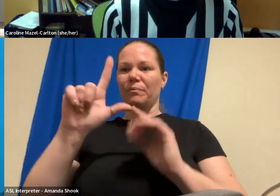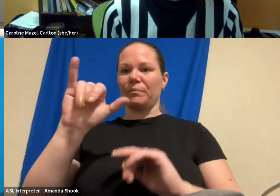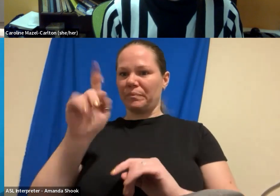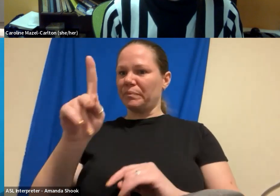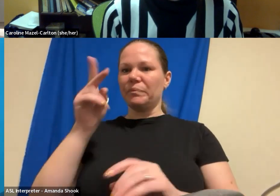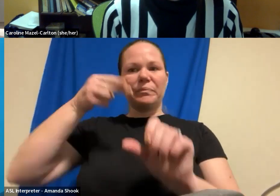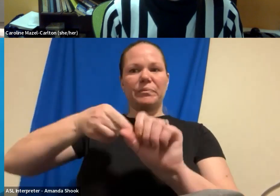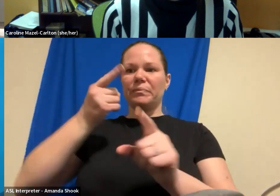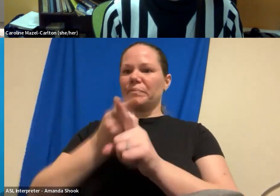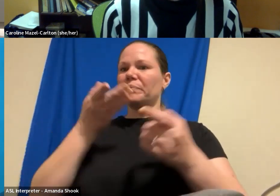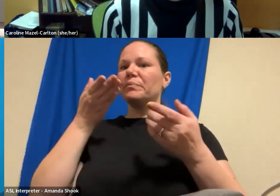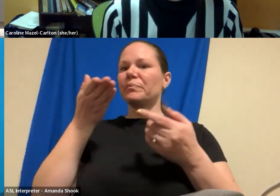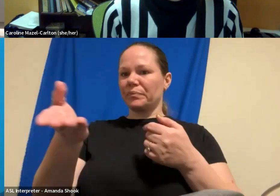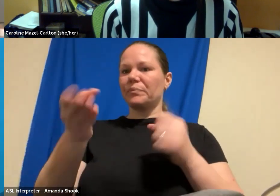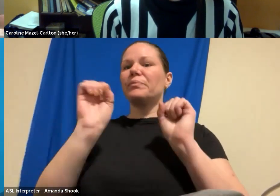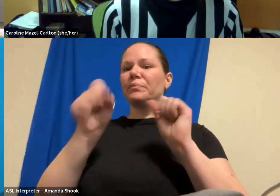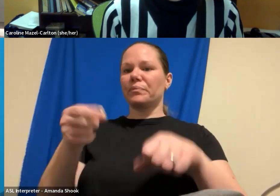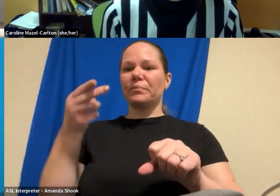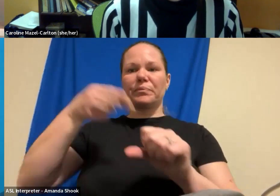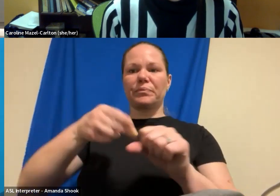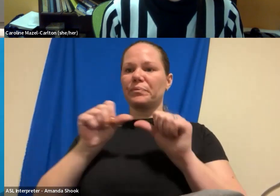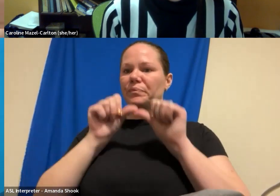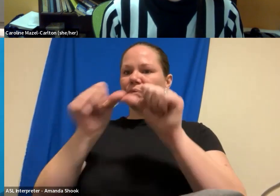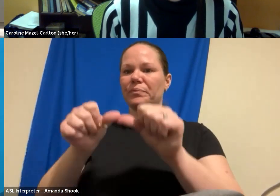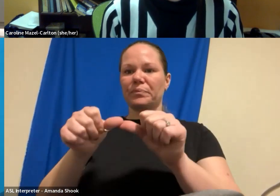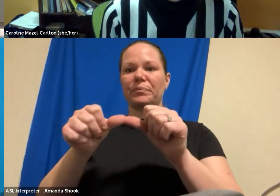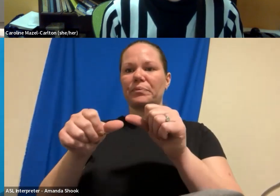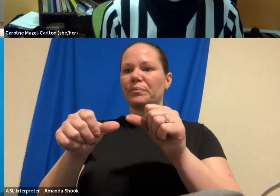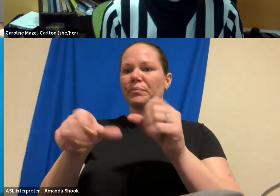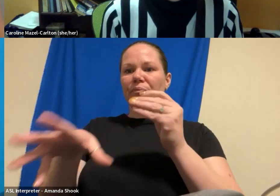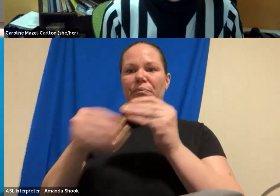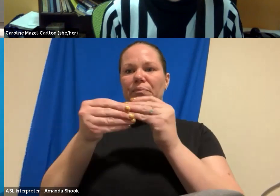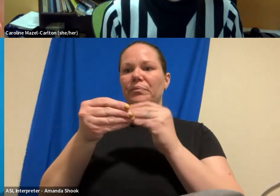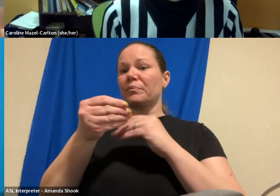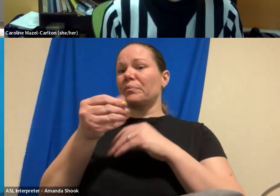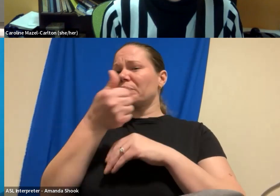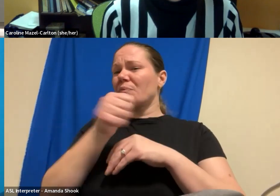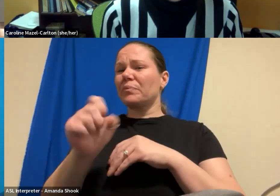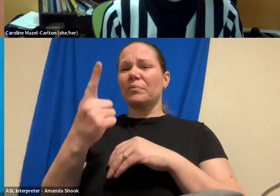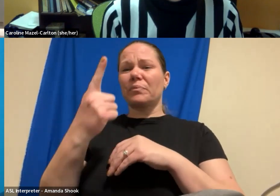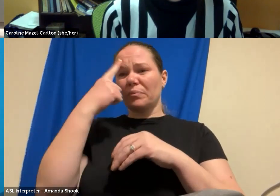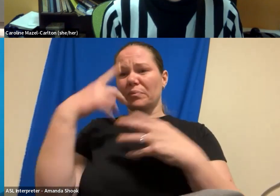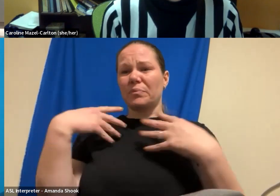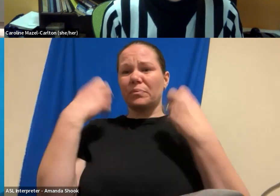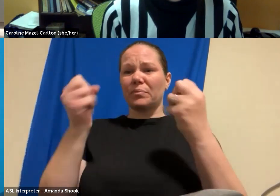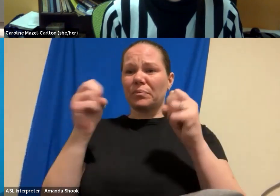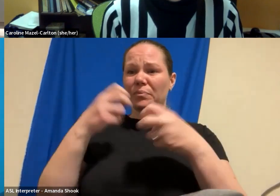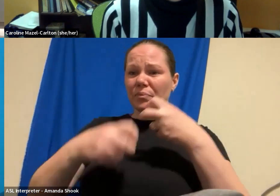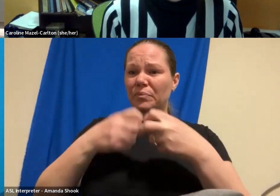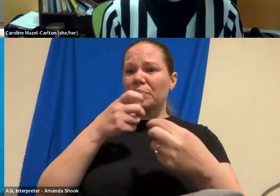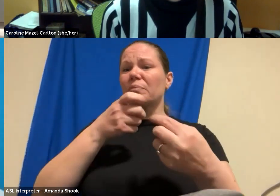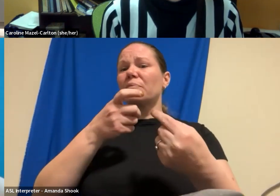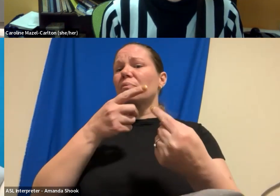Y ahí encontrarán también este enlace para que puedan continuar recibiendo la información. Y es para todas